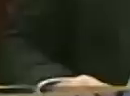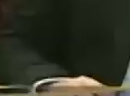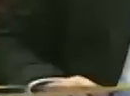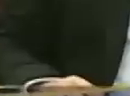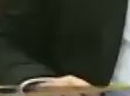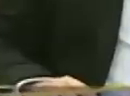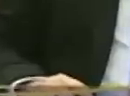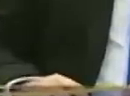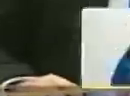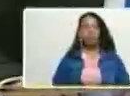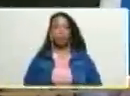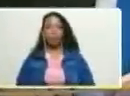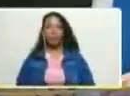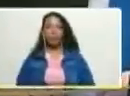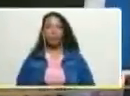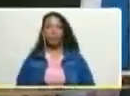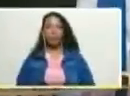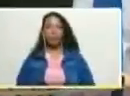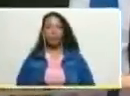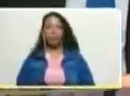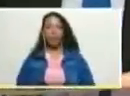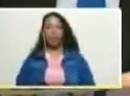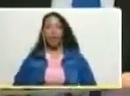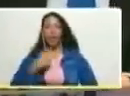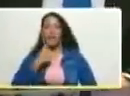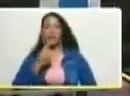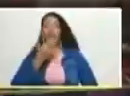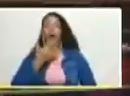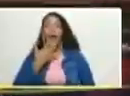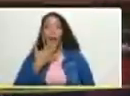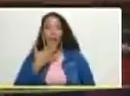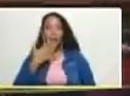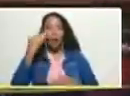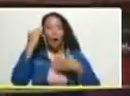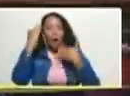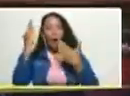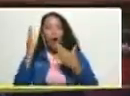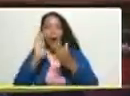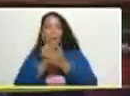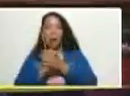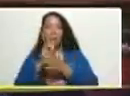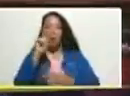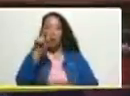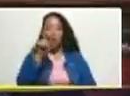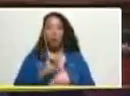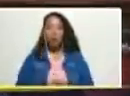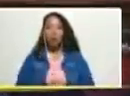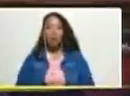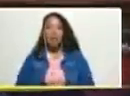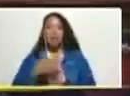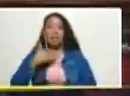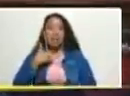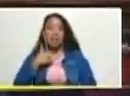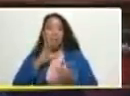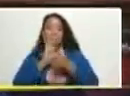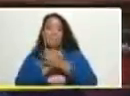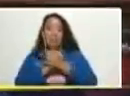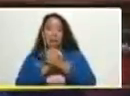Nichols, how are you, Brian Nichols? Si mi amigo Brian Nichols